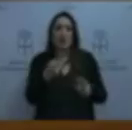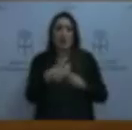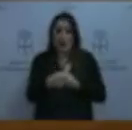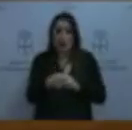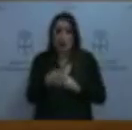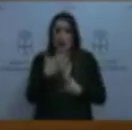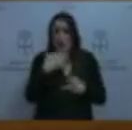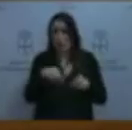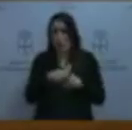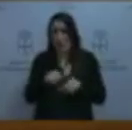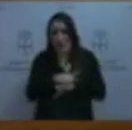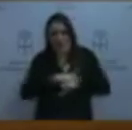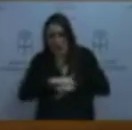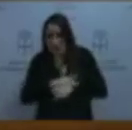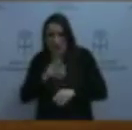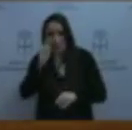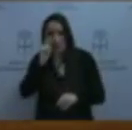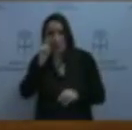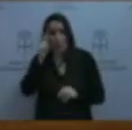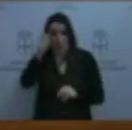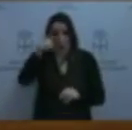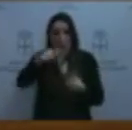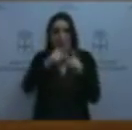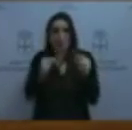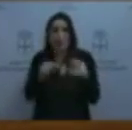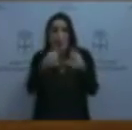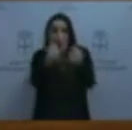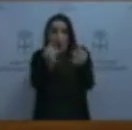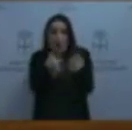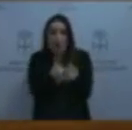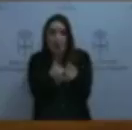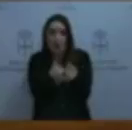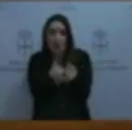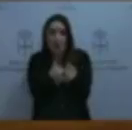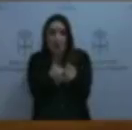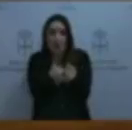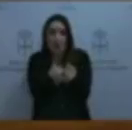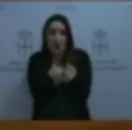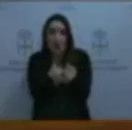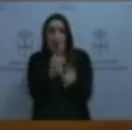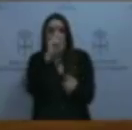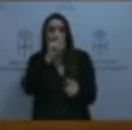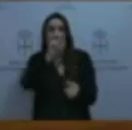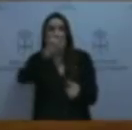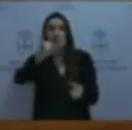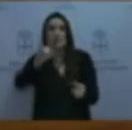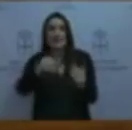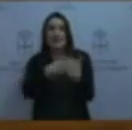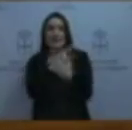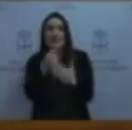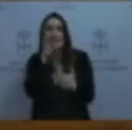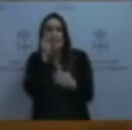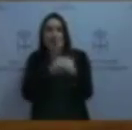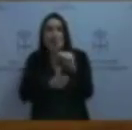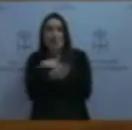del turismo rural en Asturias, es uno de los concejos en donde no ha nacido ni un solo niño en el año 2016.